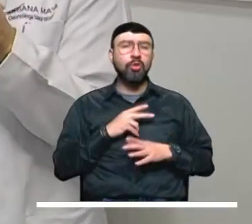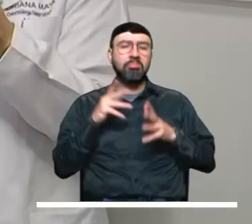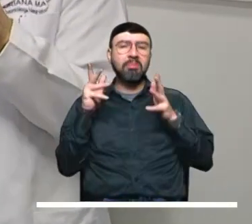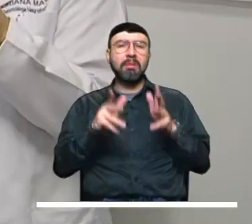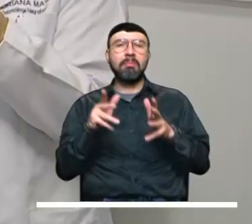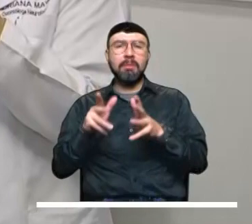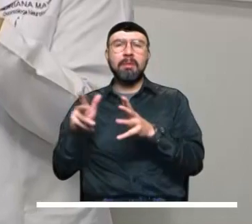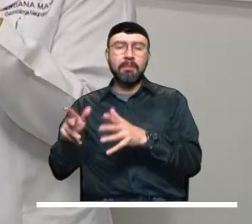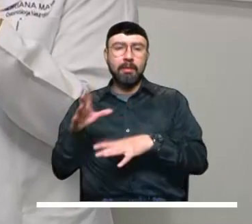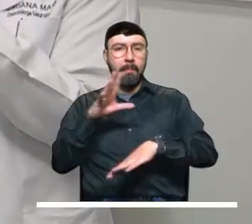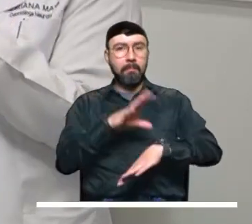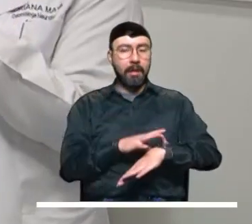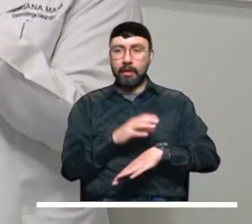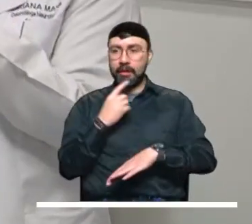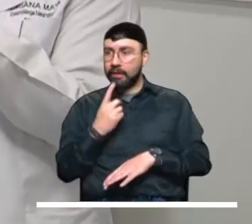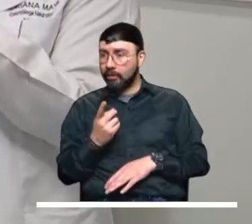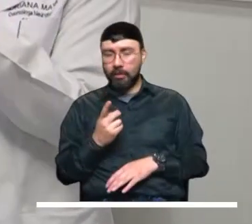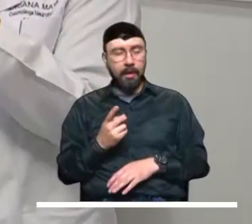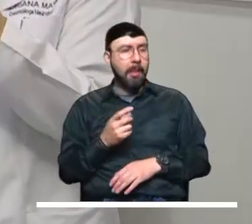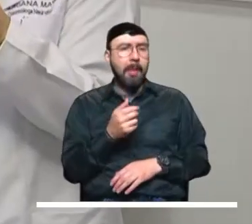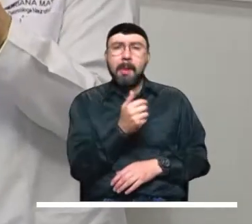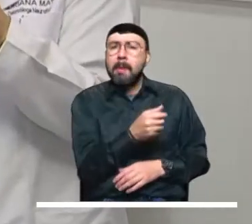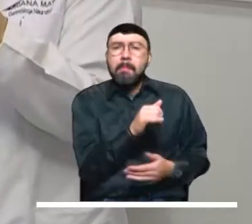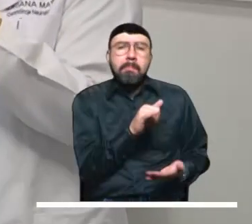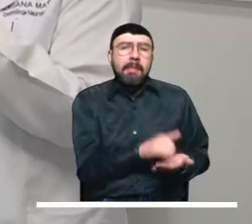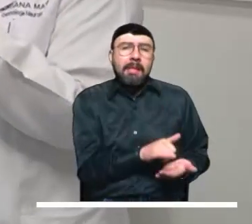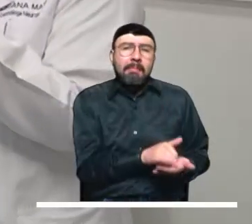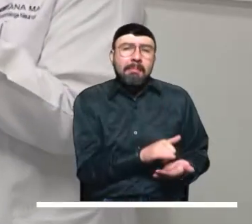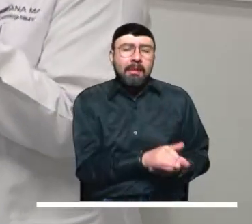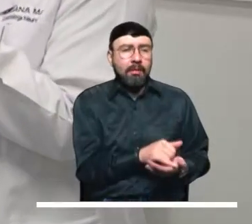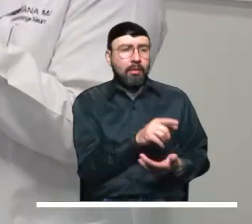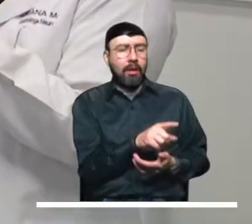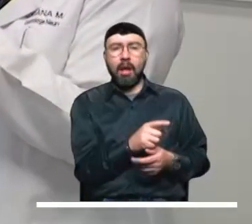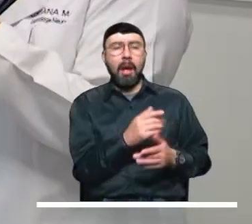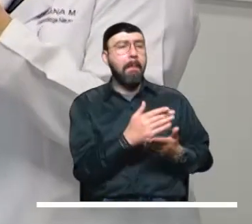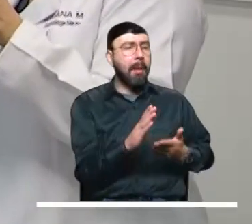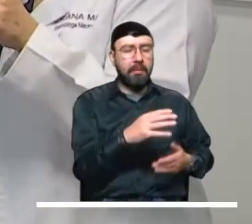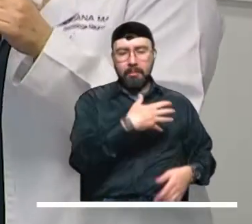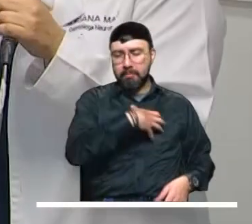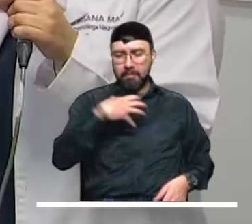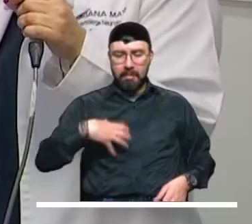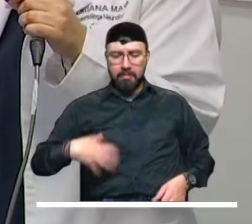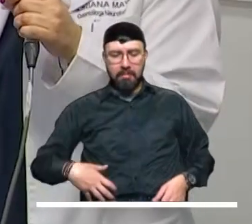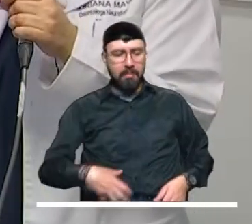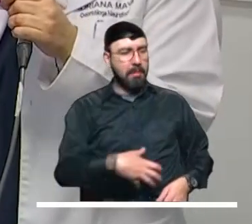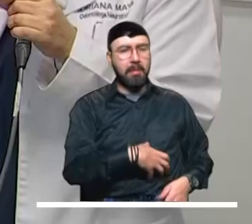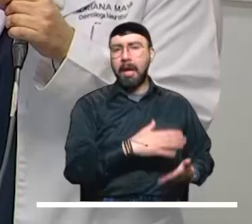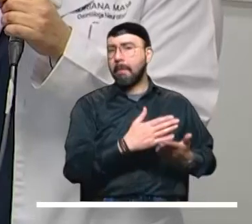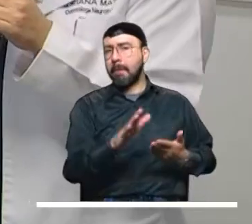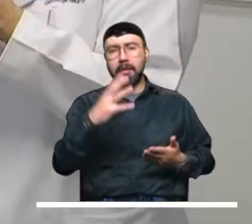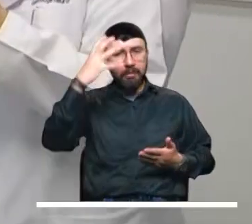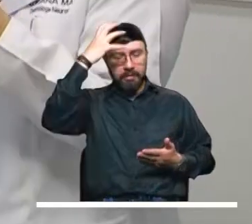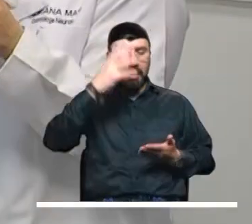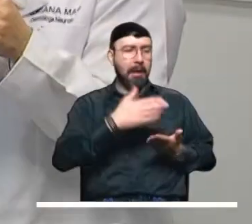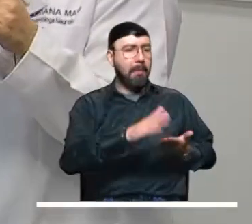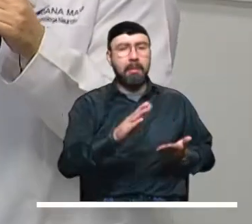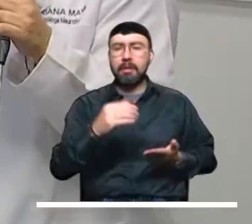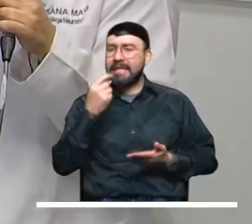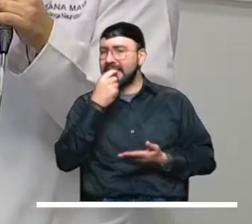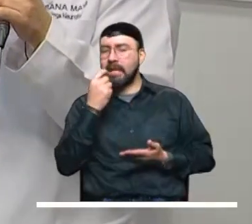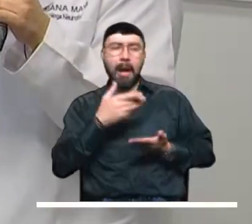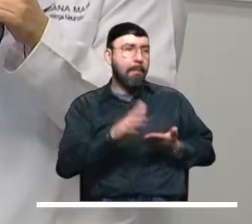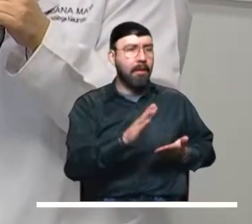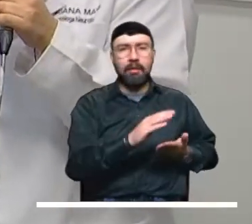la área médica como muy mecanicista, como muy individualista. Entonces, dividimos el